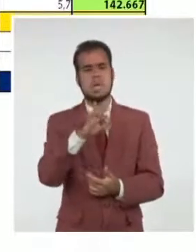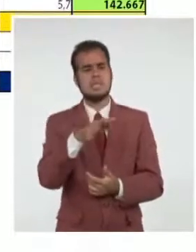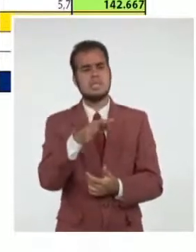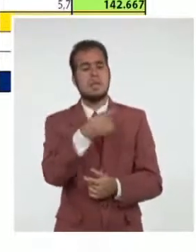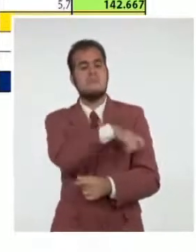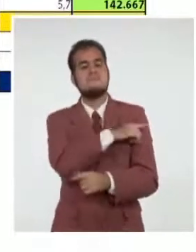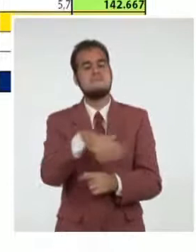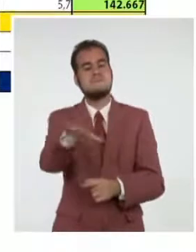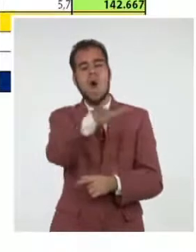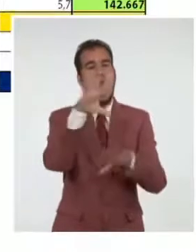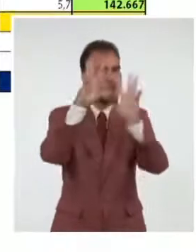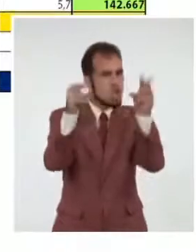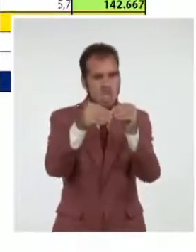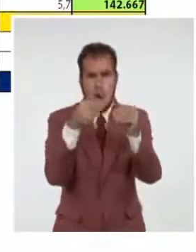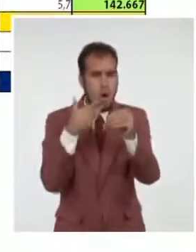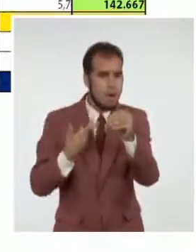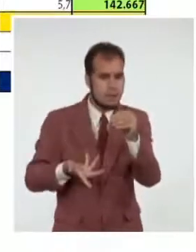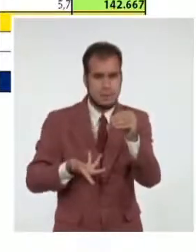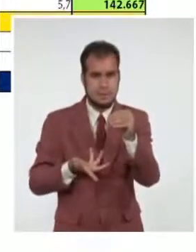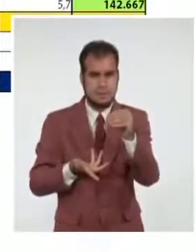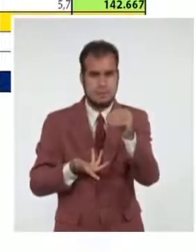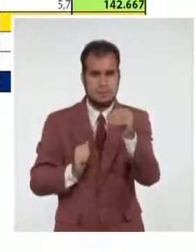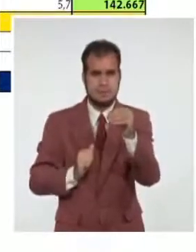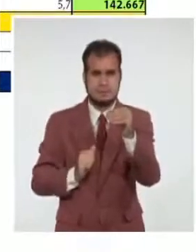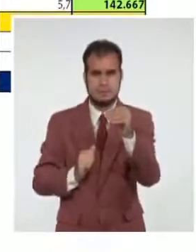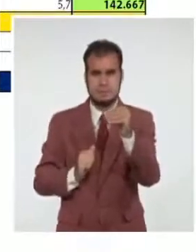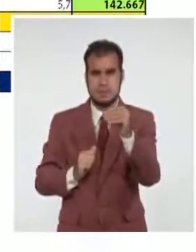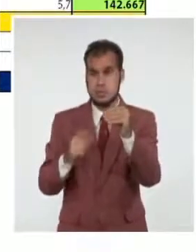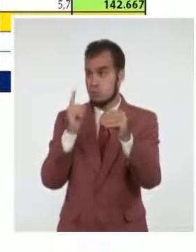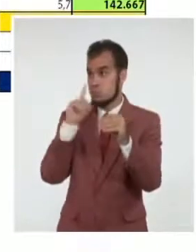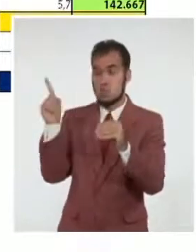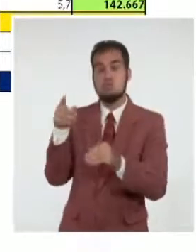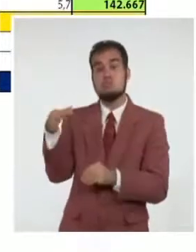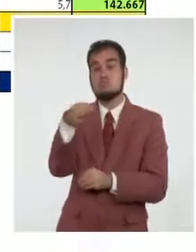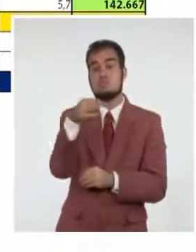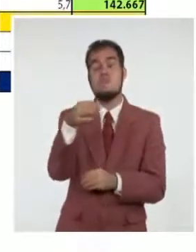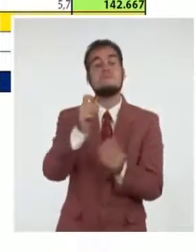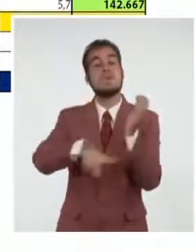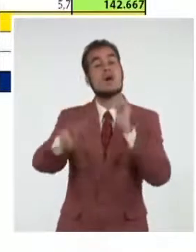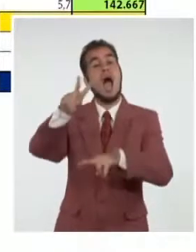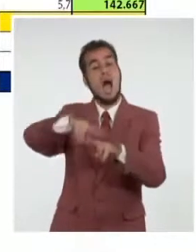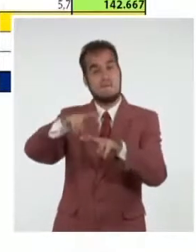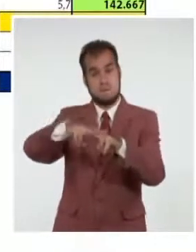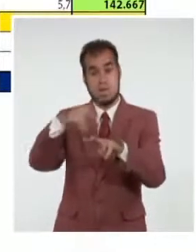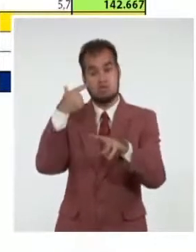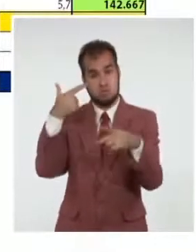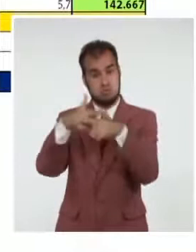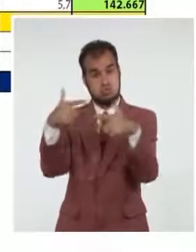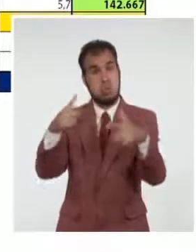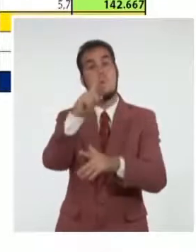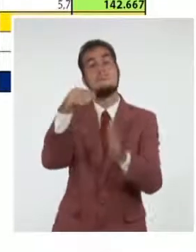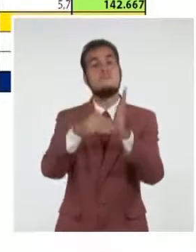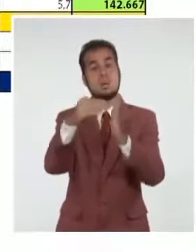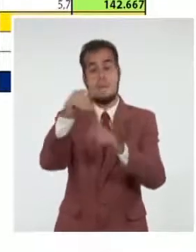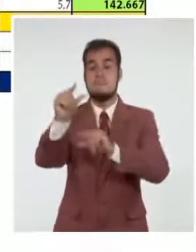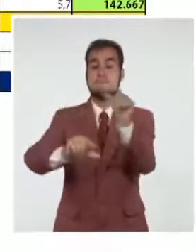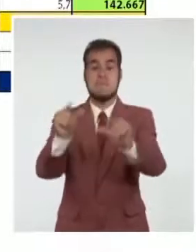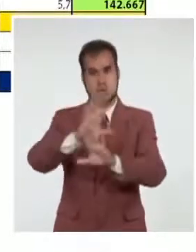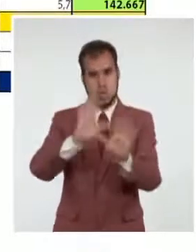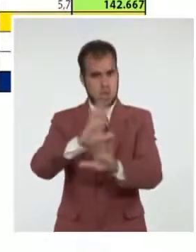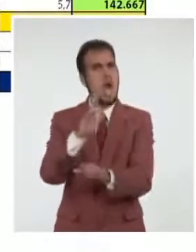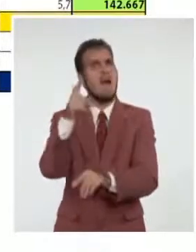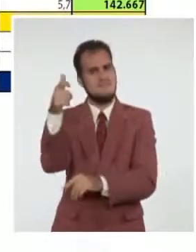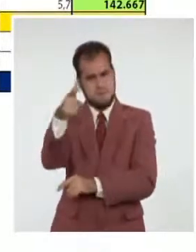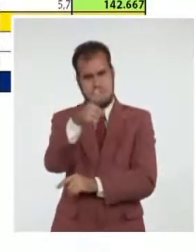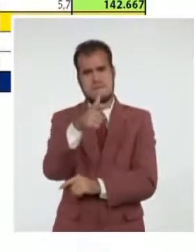total. Como ven, La Habana va muy avanzada, ya con más de 1 millón de personas con 3 dosis, va también